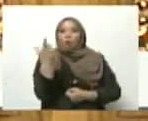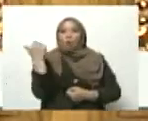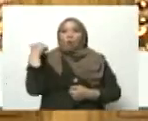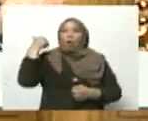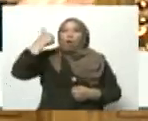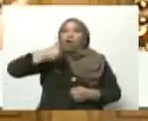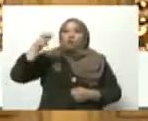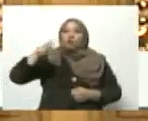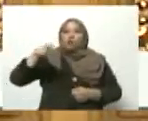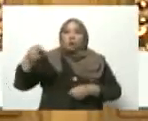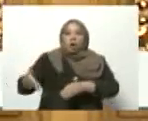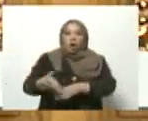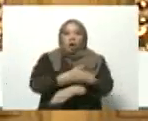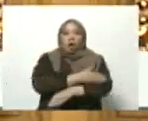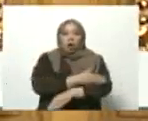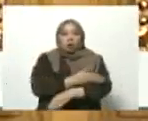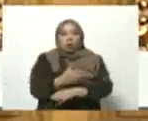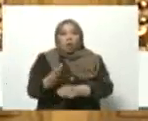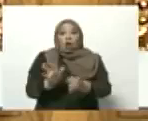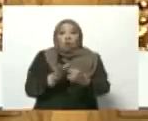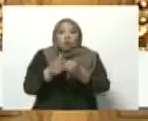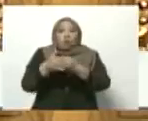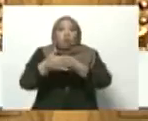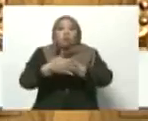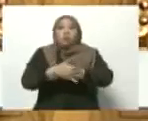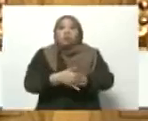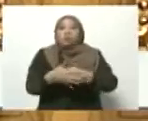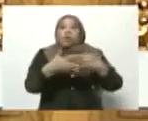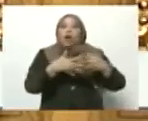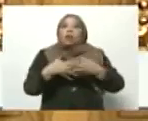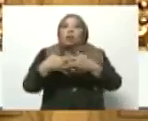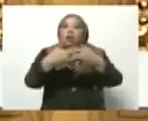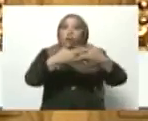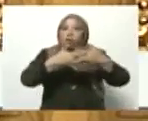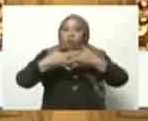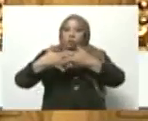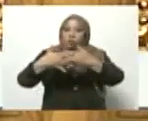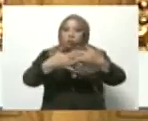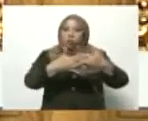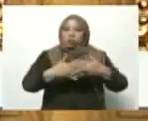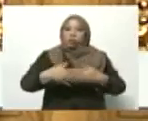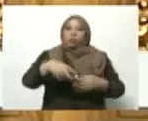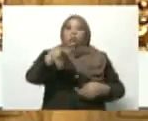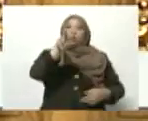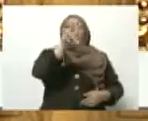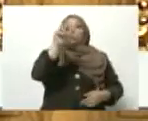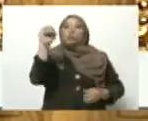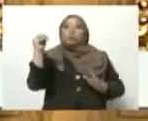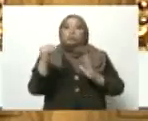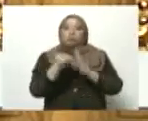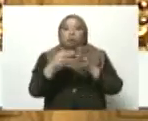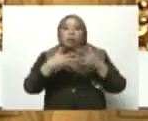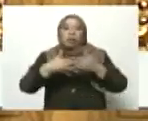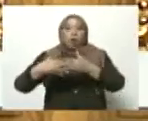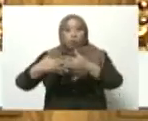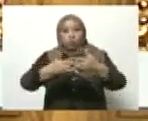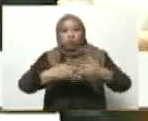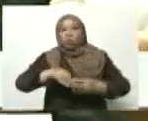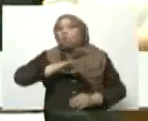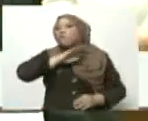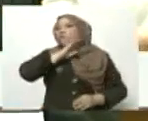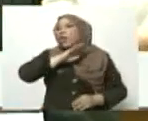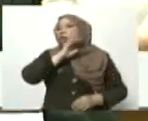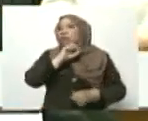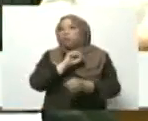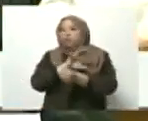Estados Unidos, que lo quieren ocultar y normalizar como si no existiera, ayer, solamente ayer, hubo 200.000 casos de coronavirus en Estados Unidos. Y actúan como